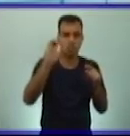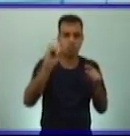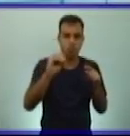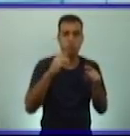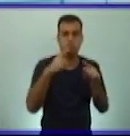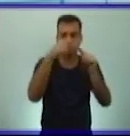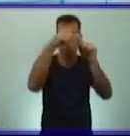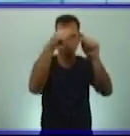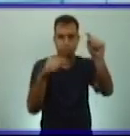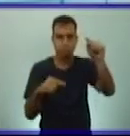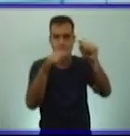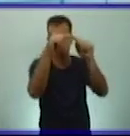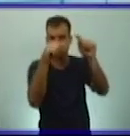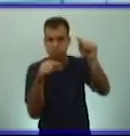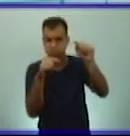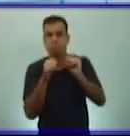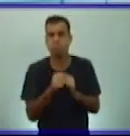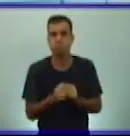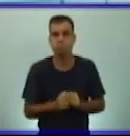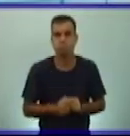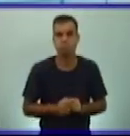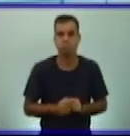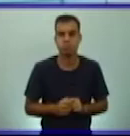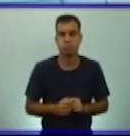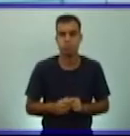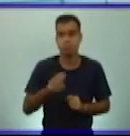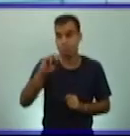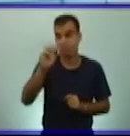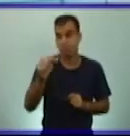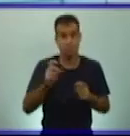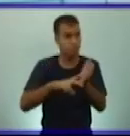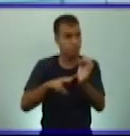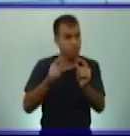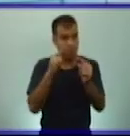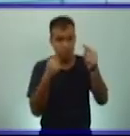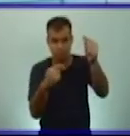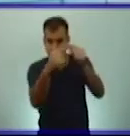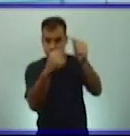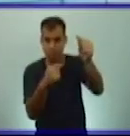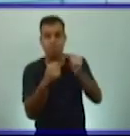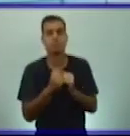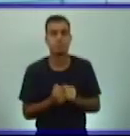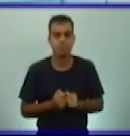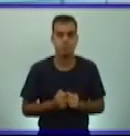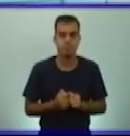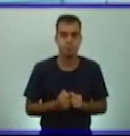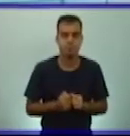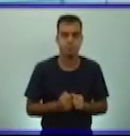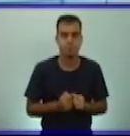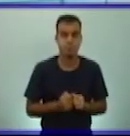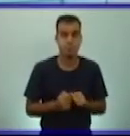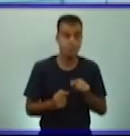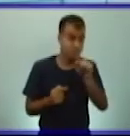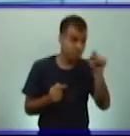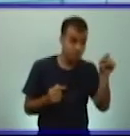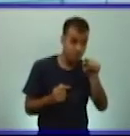Raíces, el oeste de Boca de Jaruco, en la provincia de Mayabeque, y en fin, México, en la península de Yucatán. Vamos